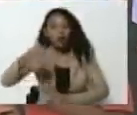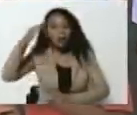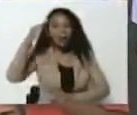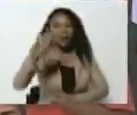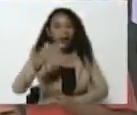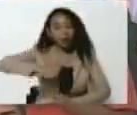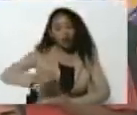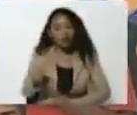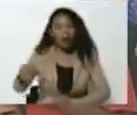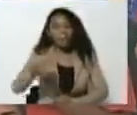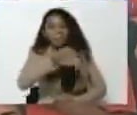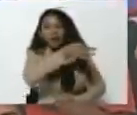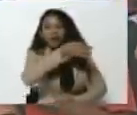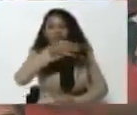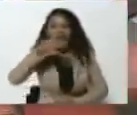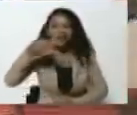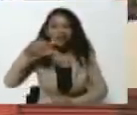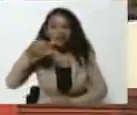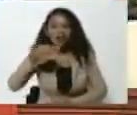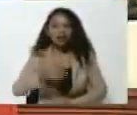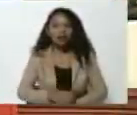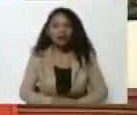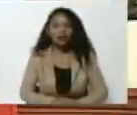cívico-militar-policial perfecta!